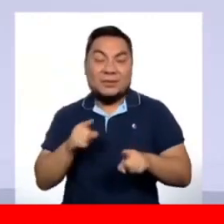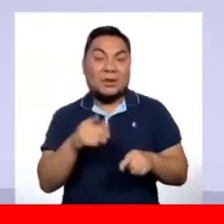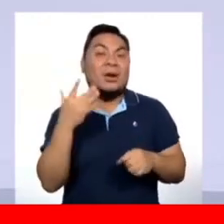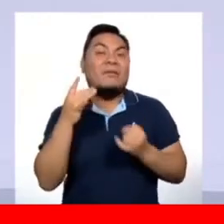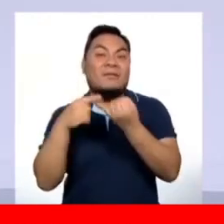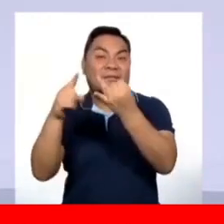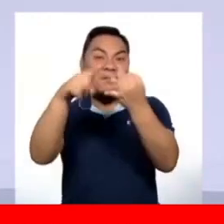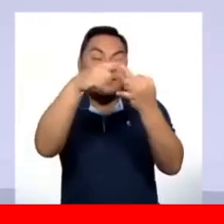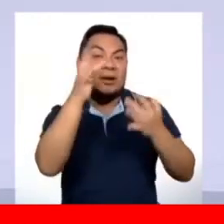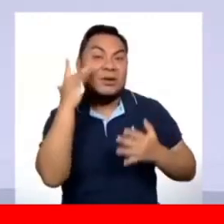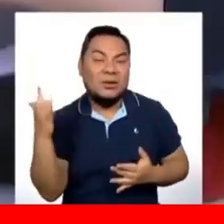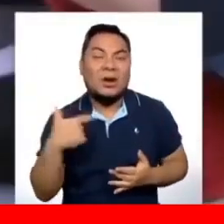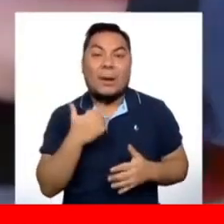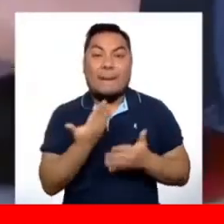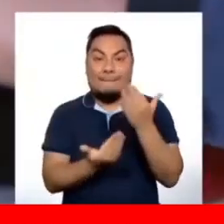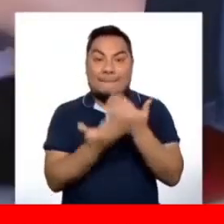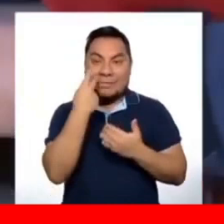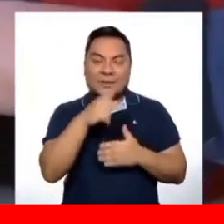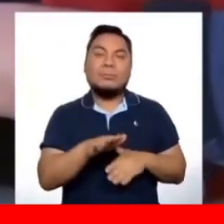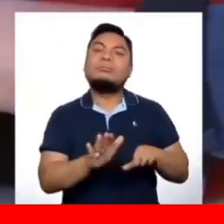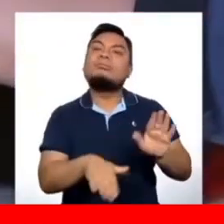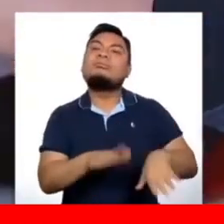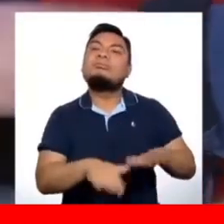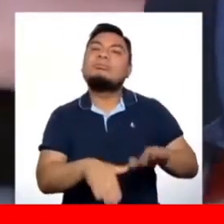sonidos. Si lo hago con mis manos, suena así.